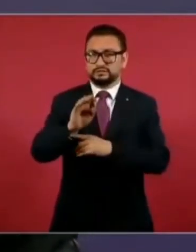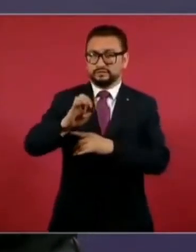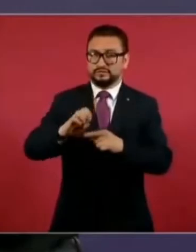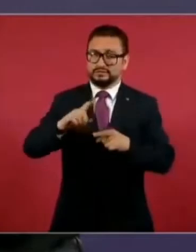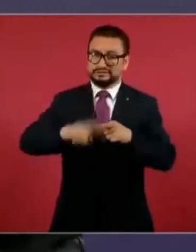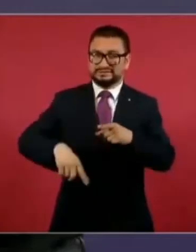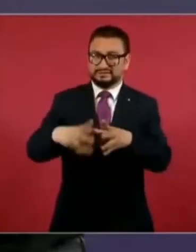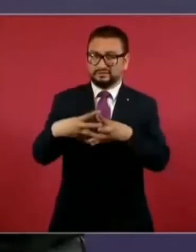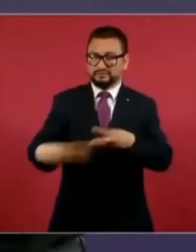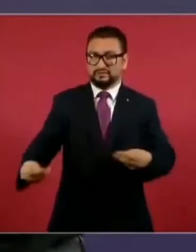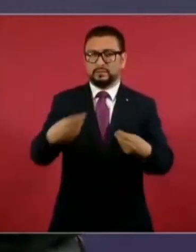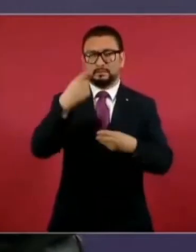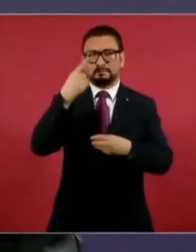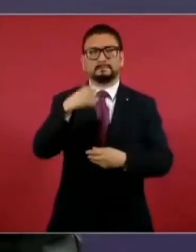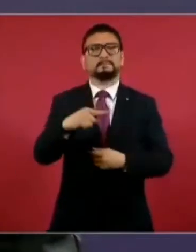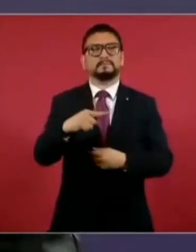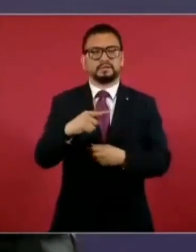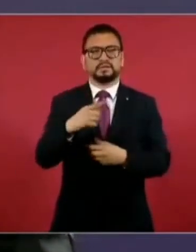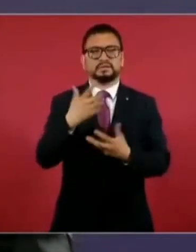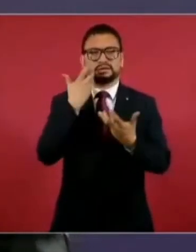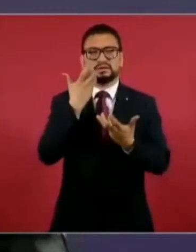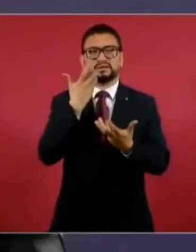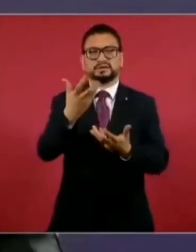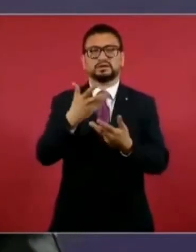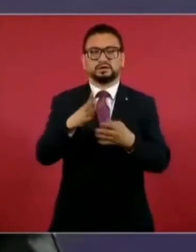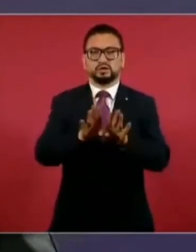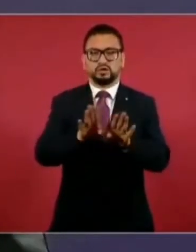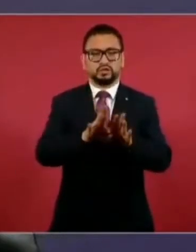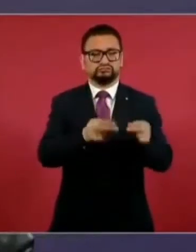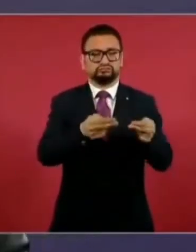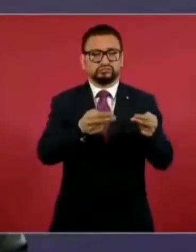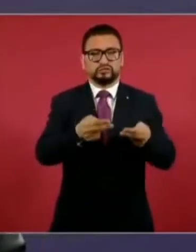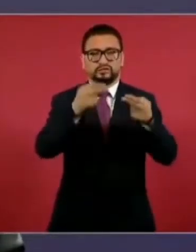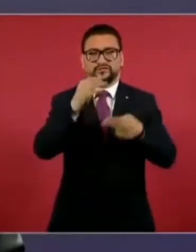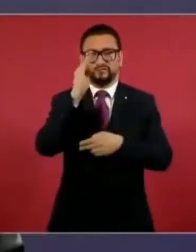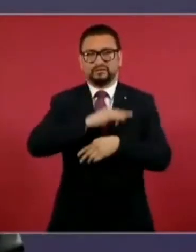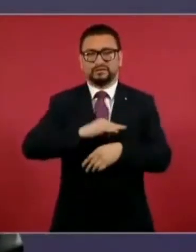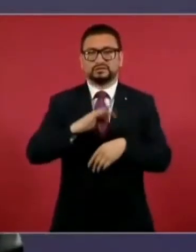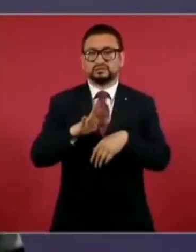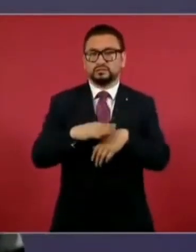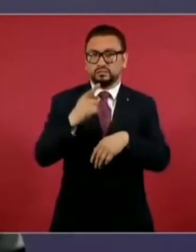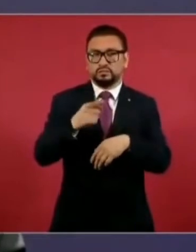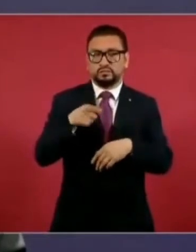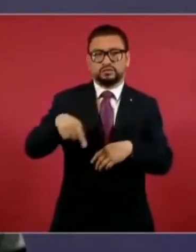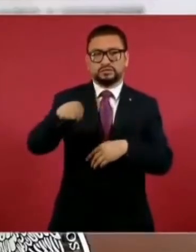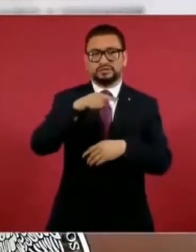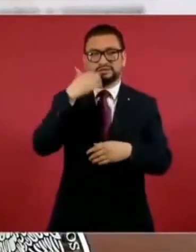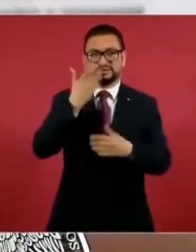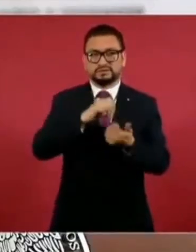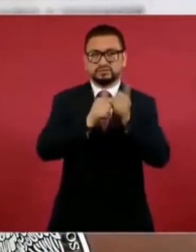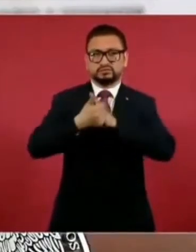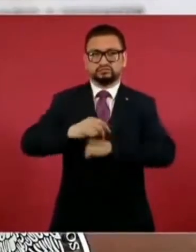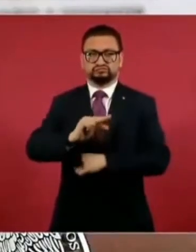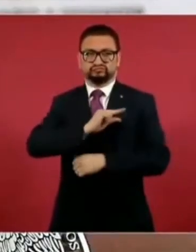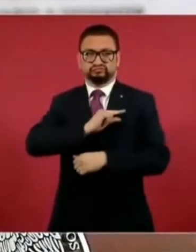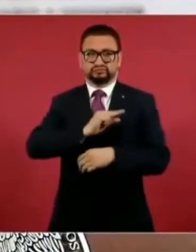pública para establecer un falso mercado, multiplicando la generación privada sin